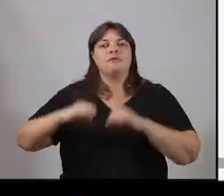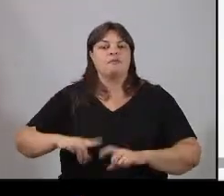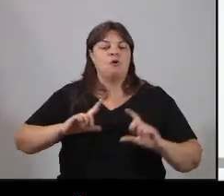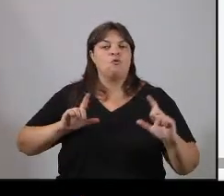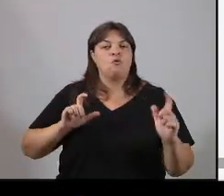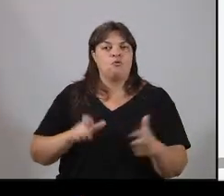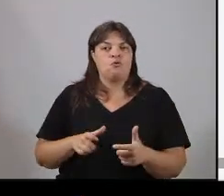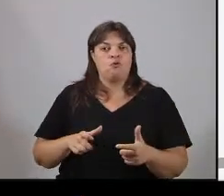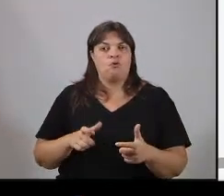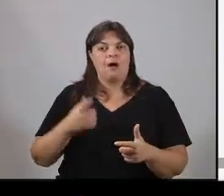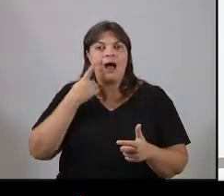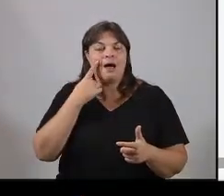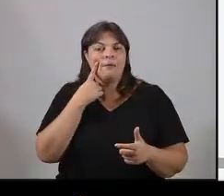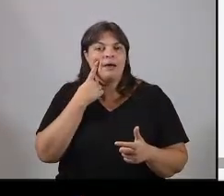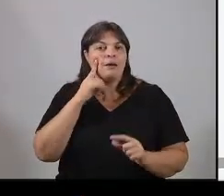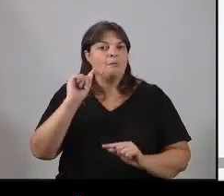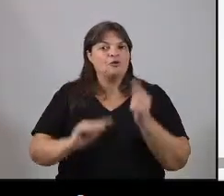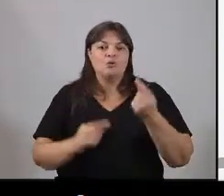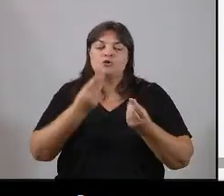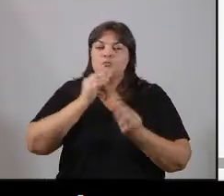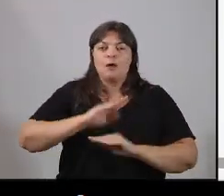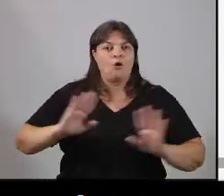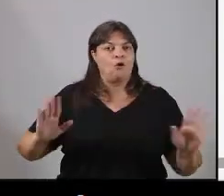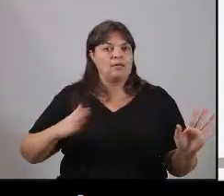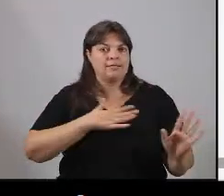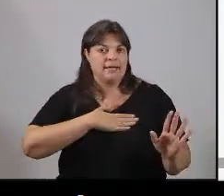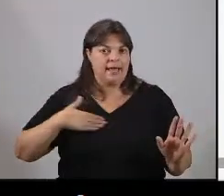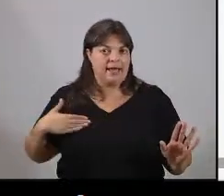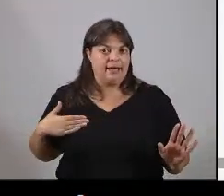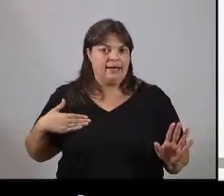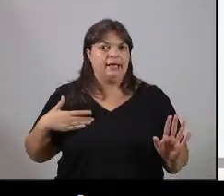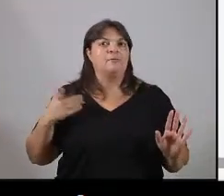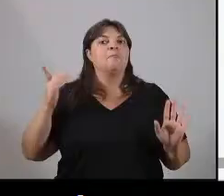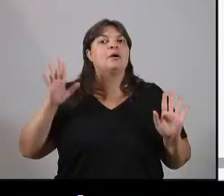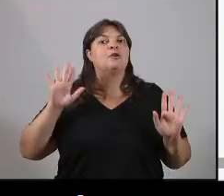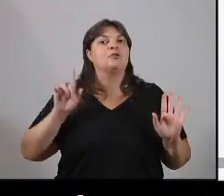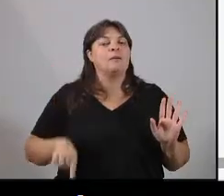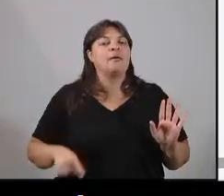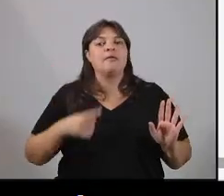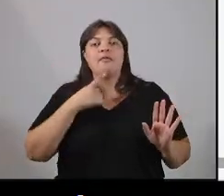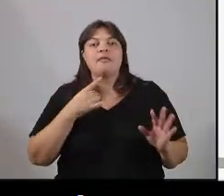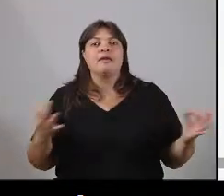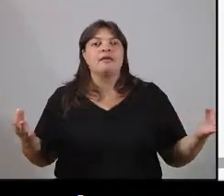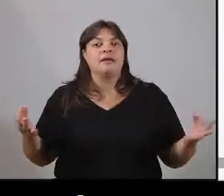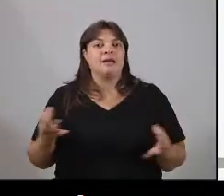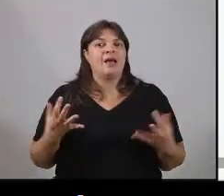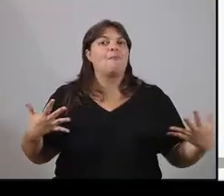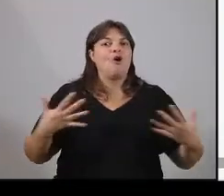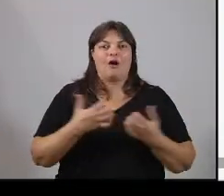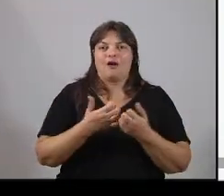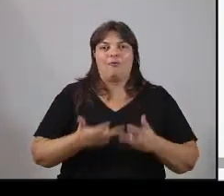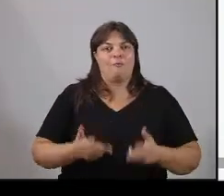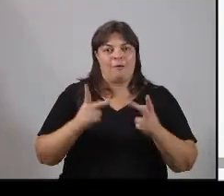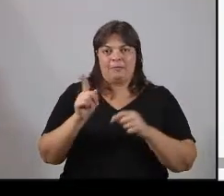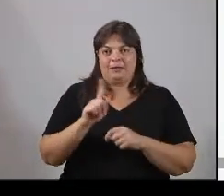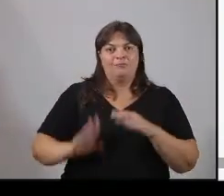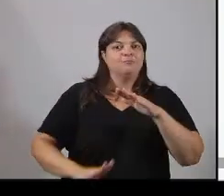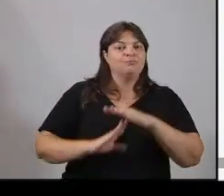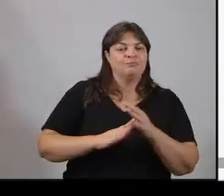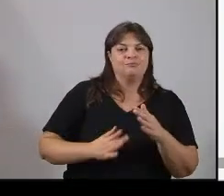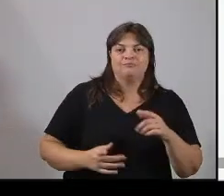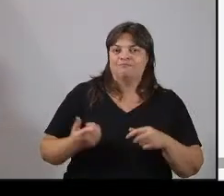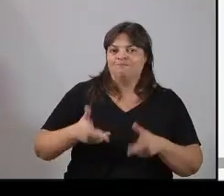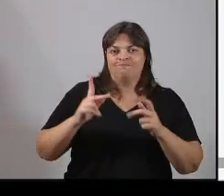en contar con los mejores presupuestos. Pero también lo dijo, no se van a permitir bloqueos. Y una